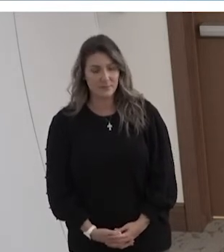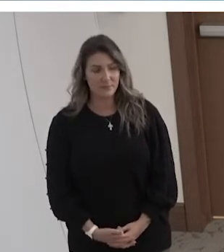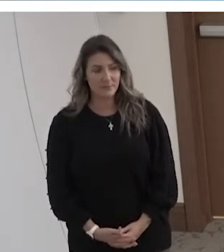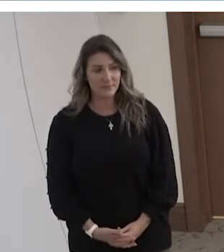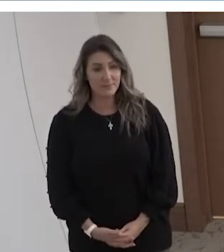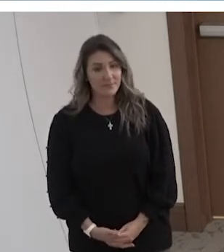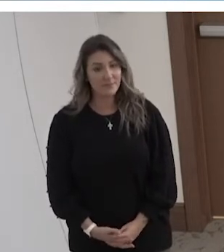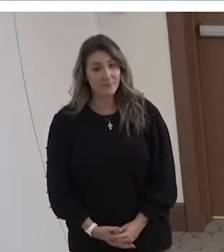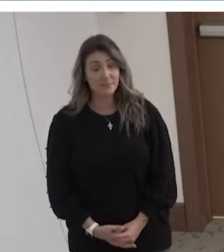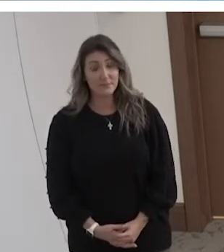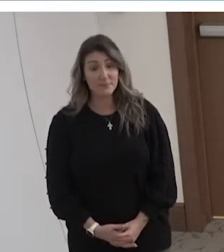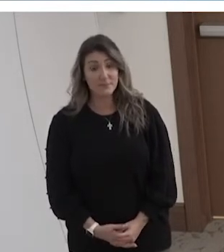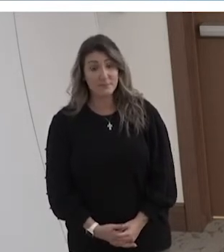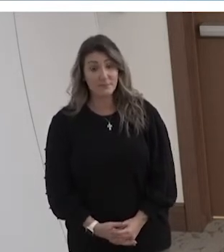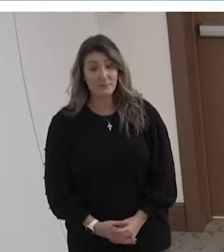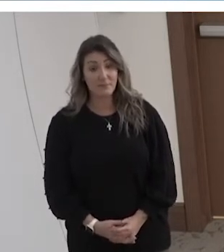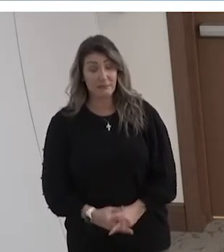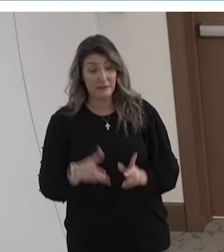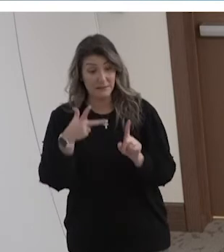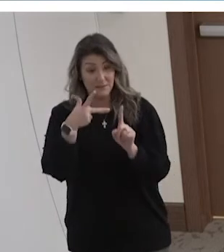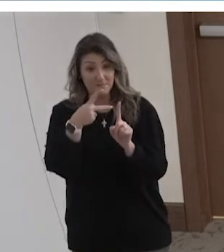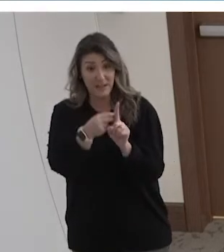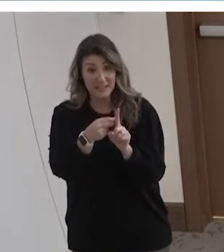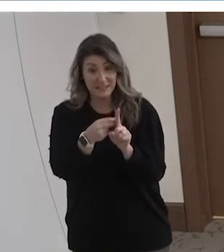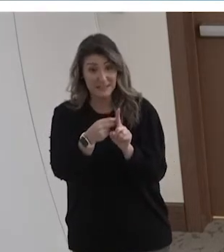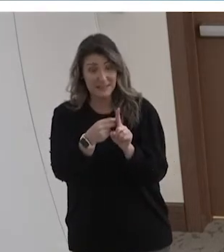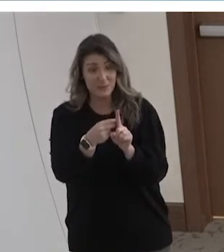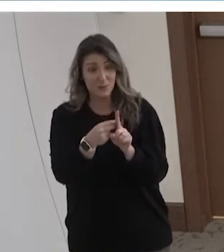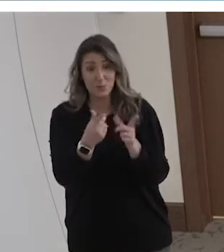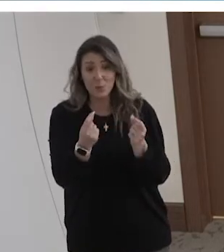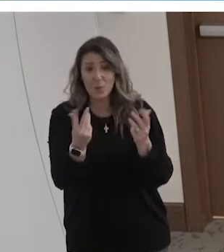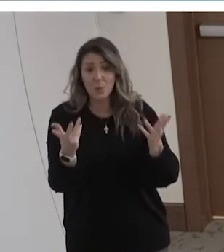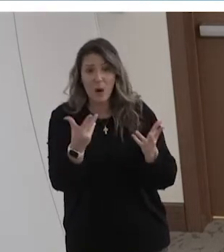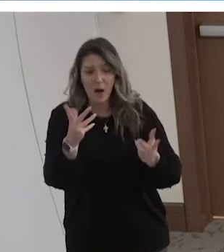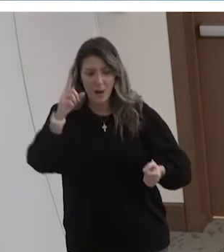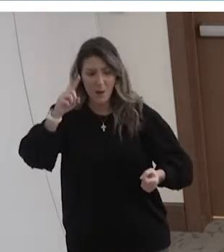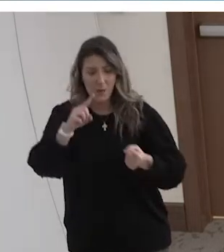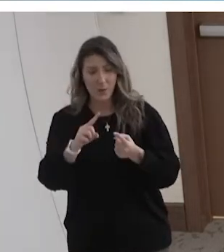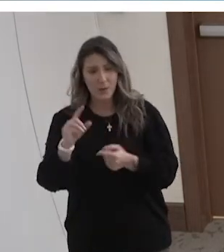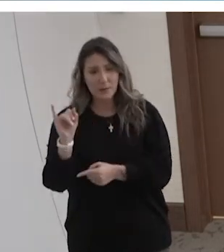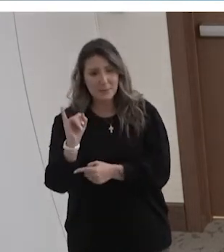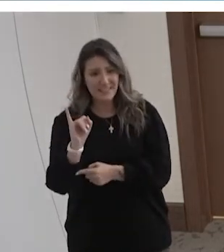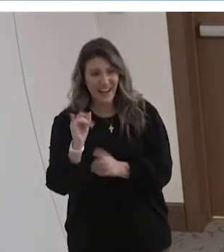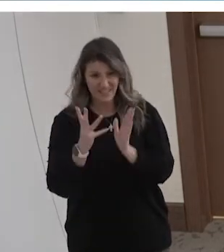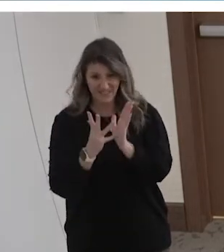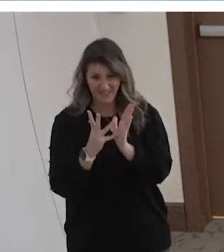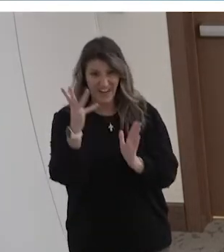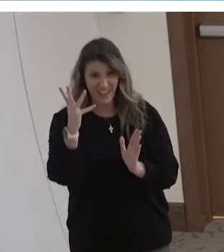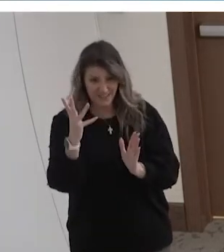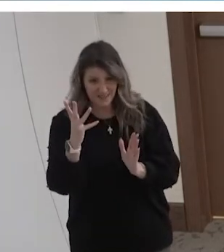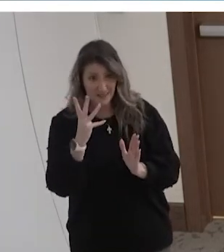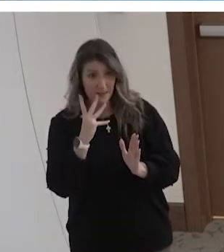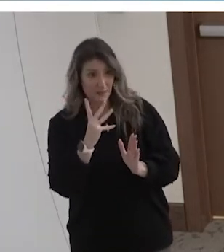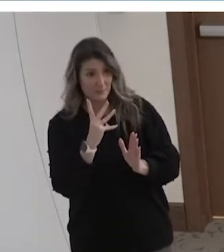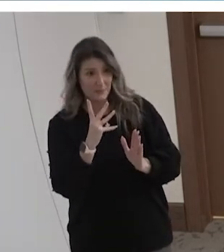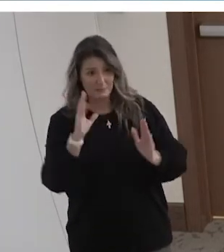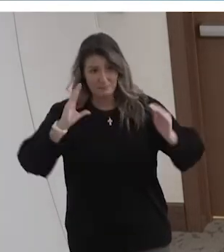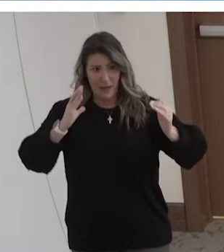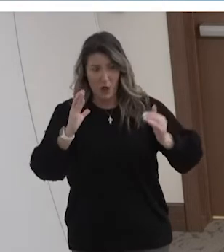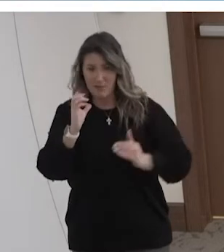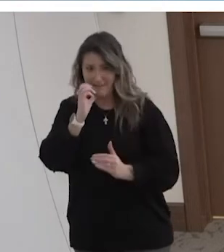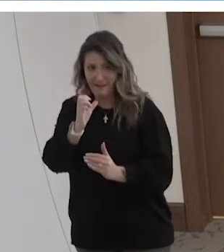Delta. The vaccines decrease infection by 5 times that of not getting